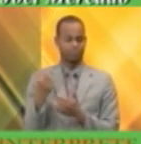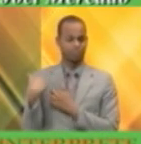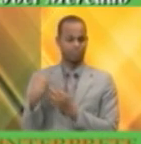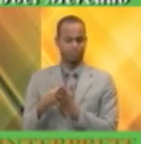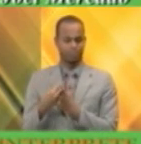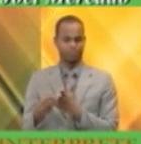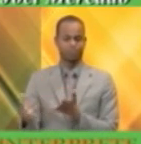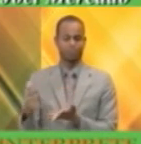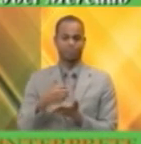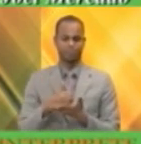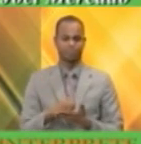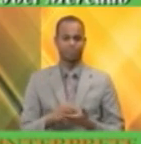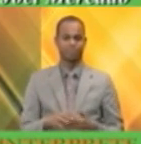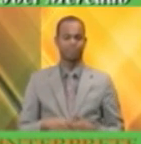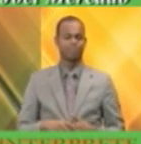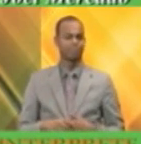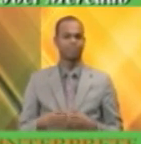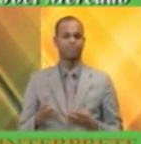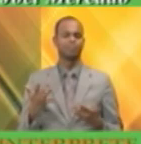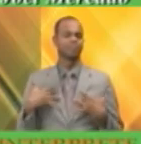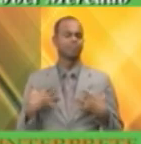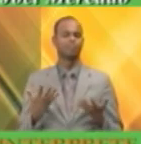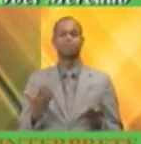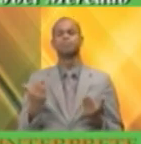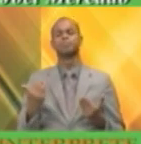Sí, yo soy. Cuéntanos un poco